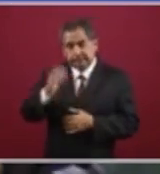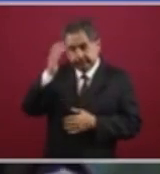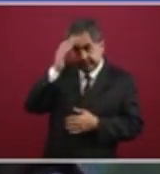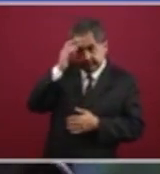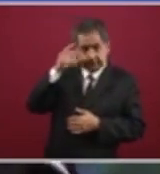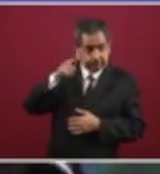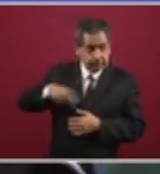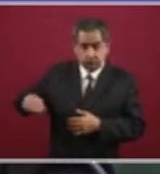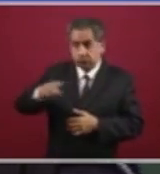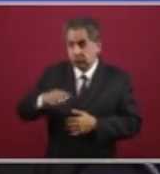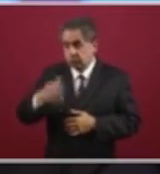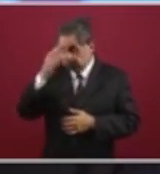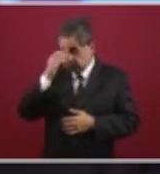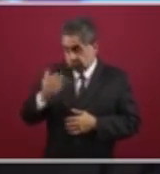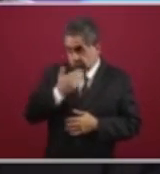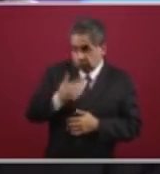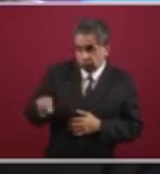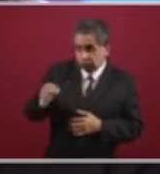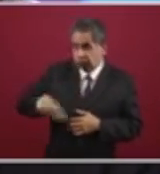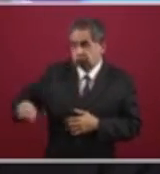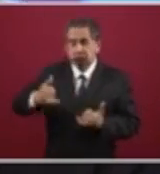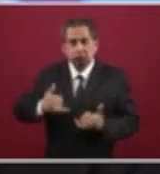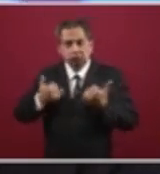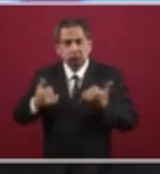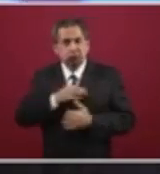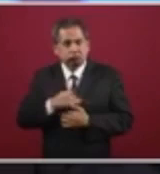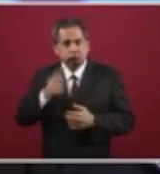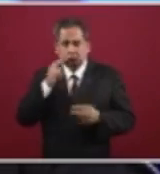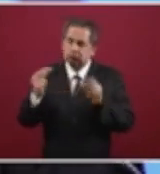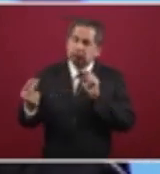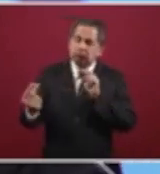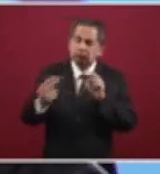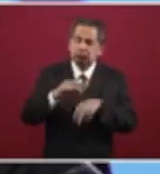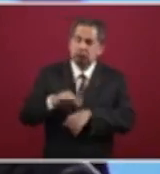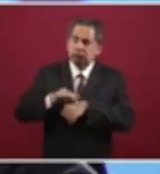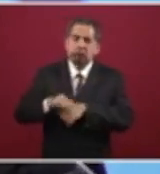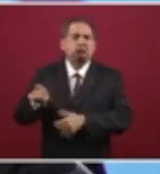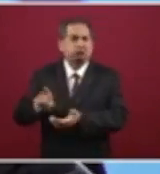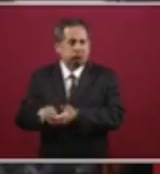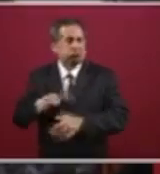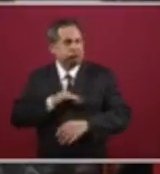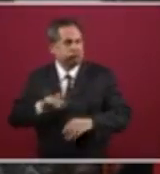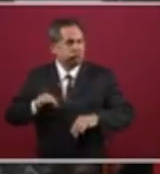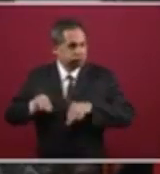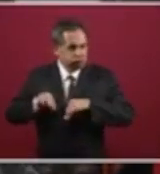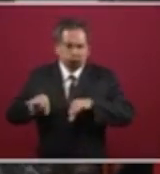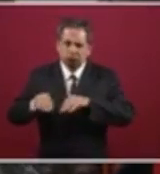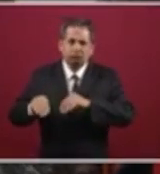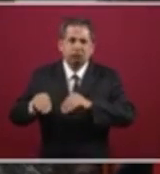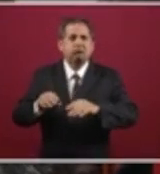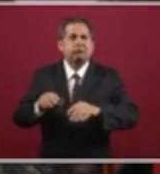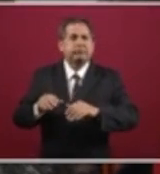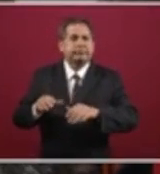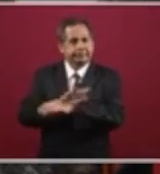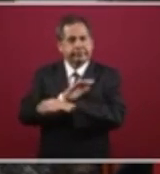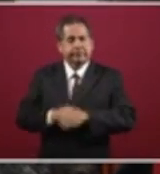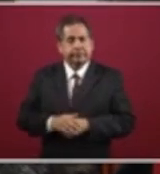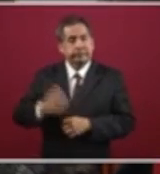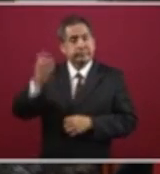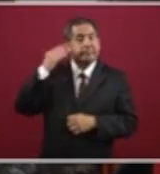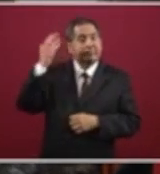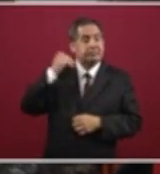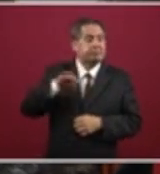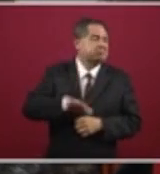la capacidad de agencia de las juventudes, viéndonos como agentes de cambio. Esas épocas en donde